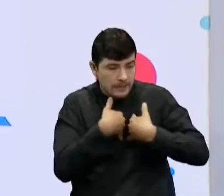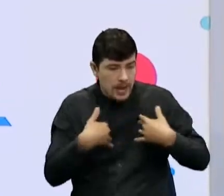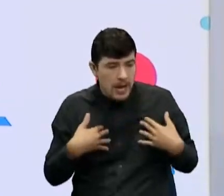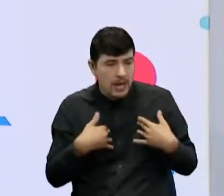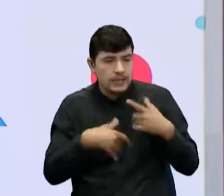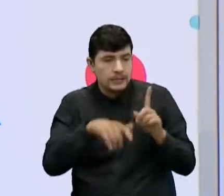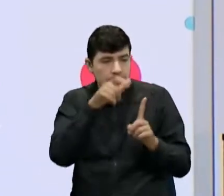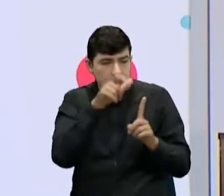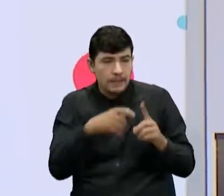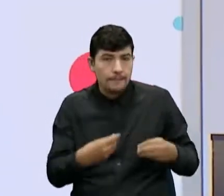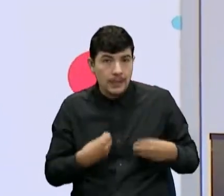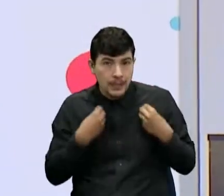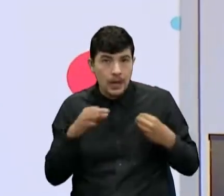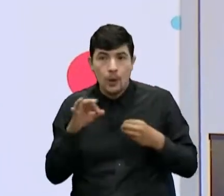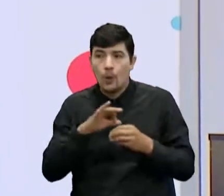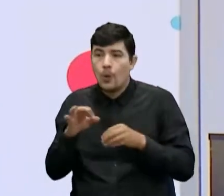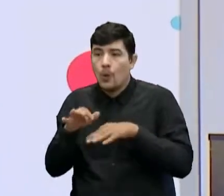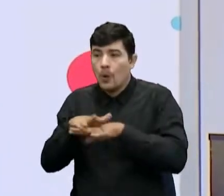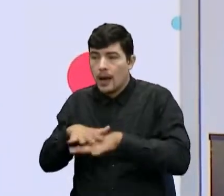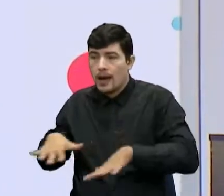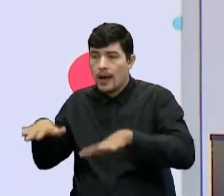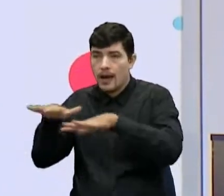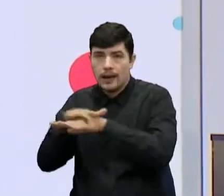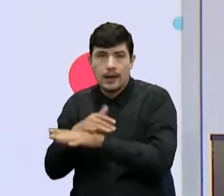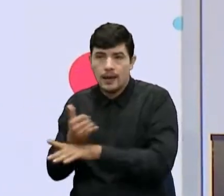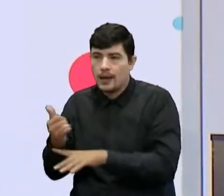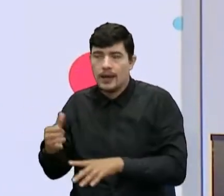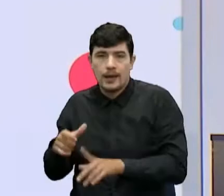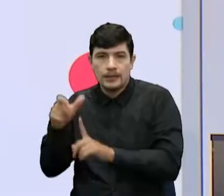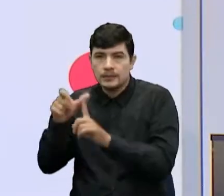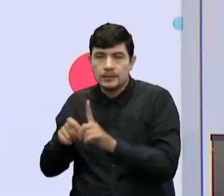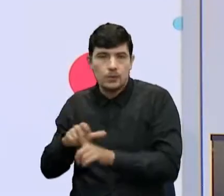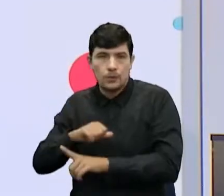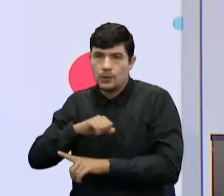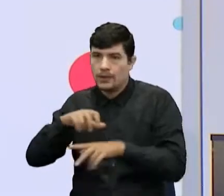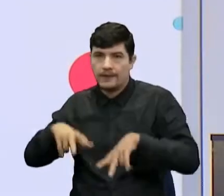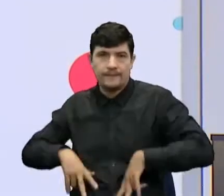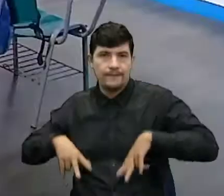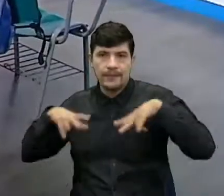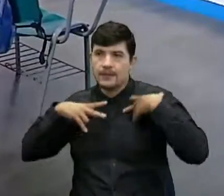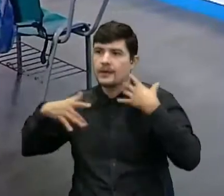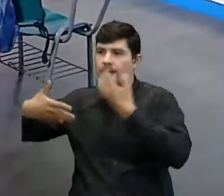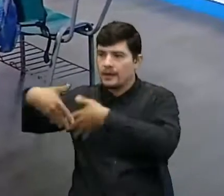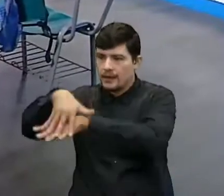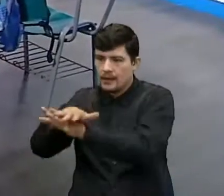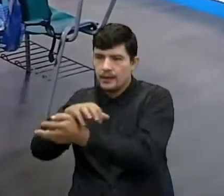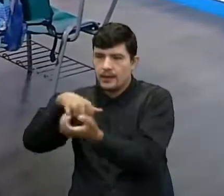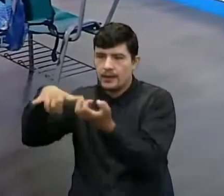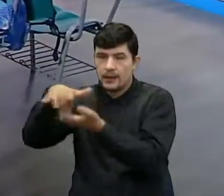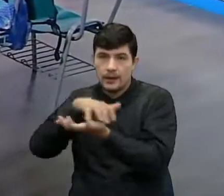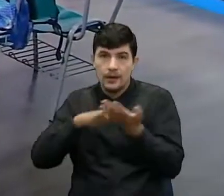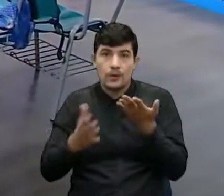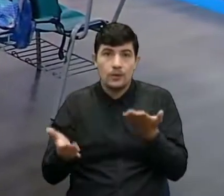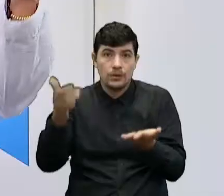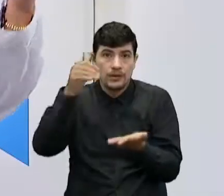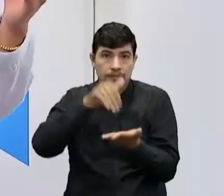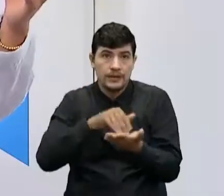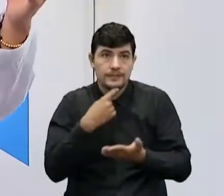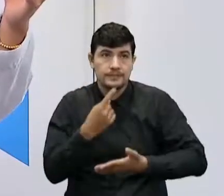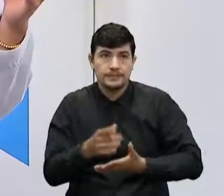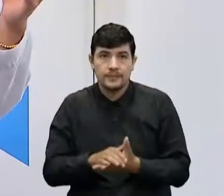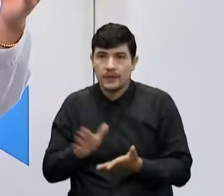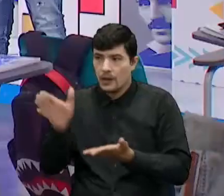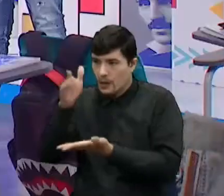abióticos Mis queridos jóvenes Ecosistema Apunten en sus cuadernos Es que nuevamente Unidad